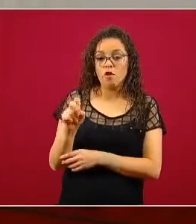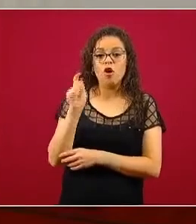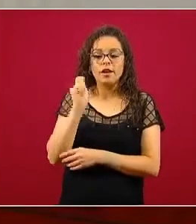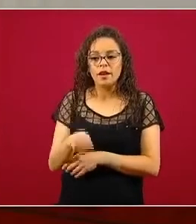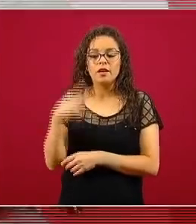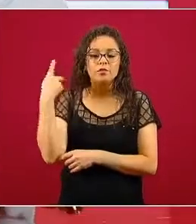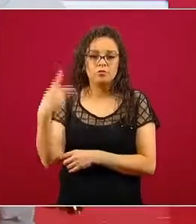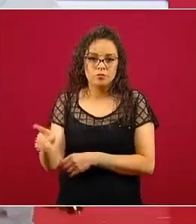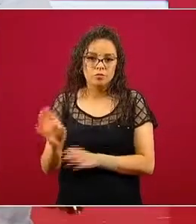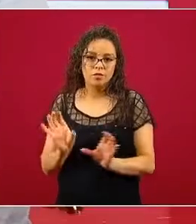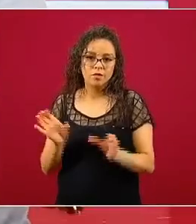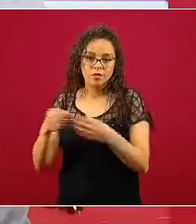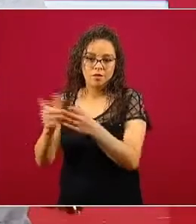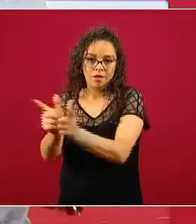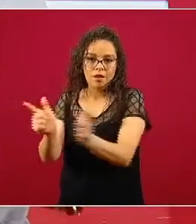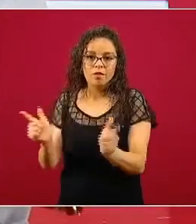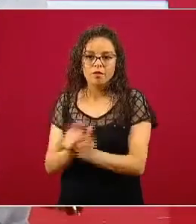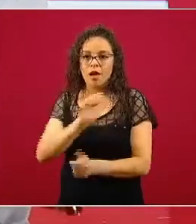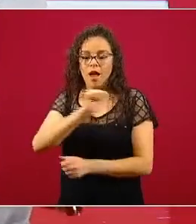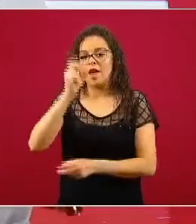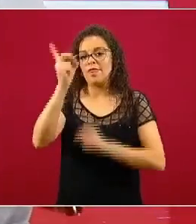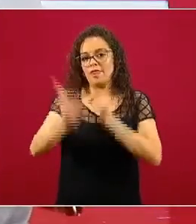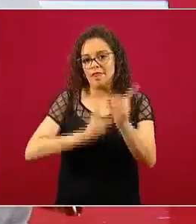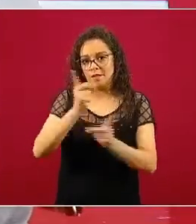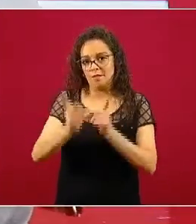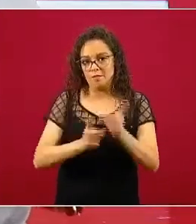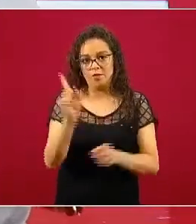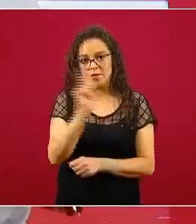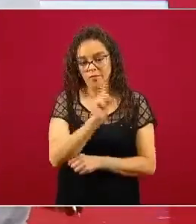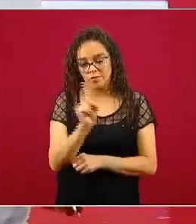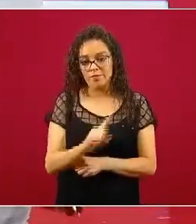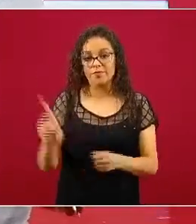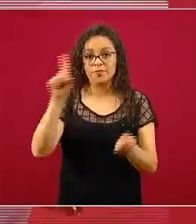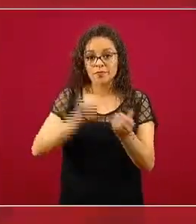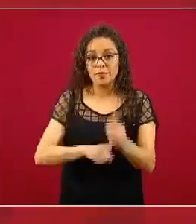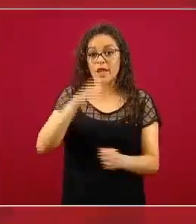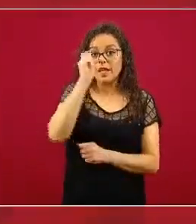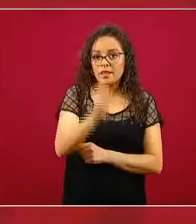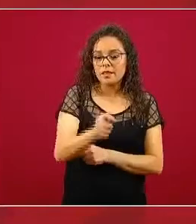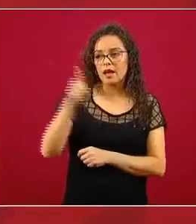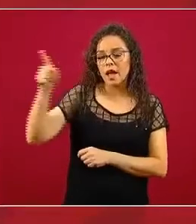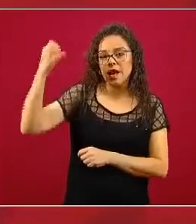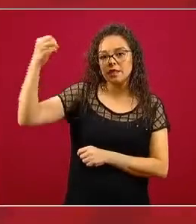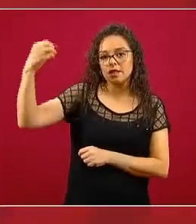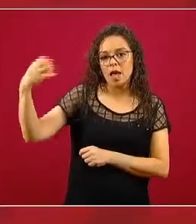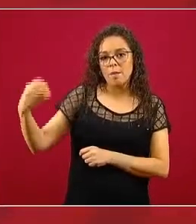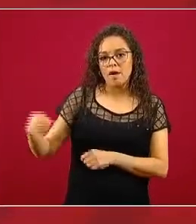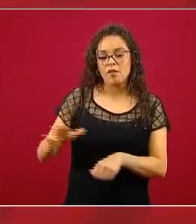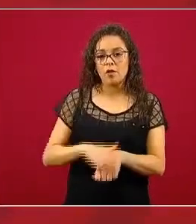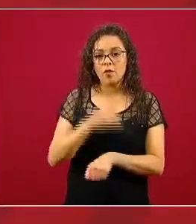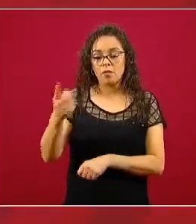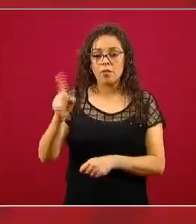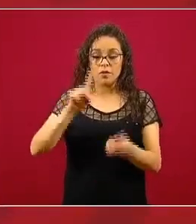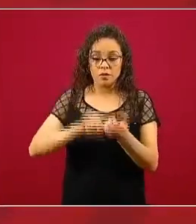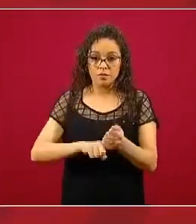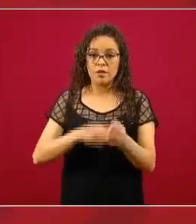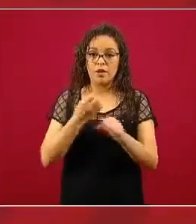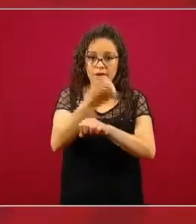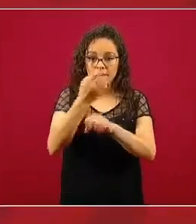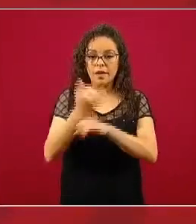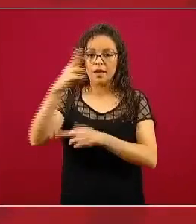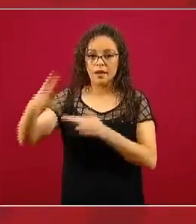deporte, sino que depende precisamente del semáforo. Y el semáforo es regional, es estatal, y entonces